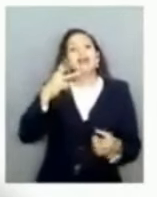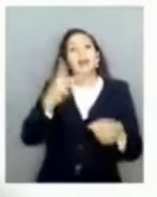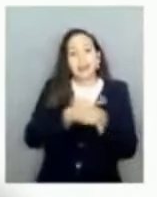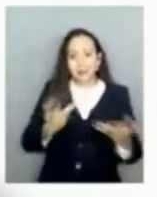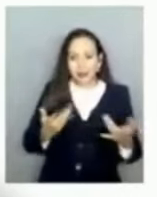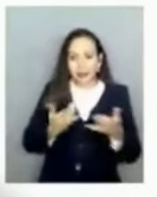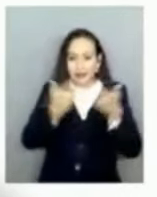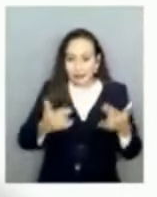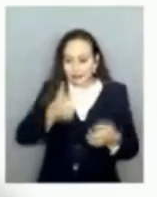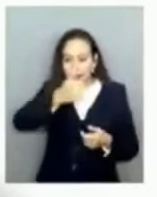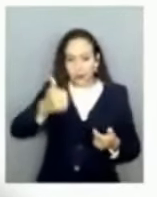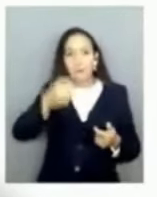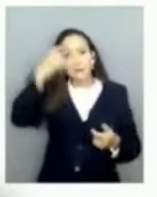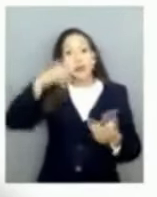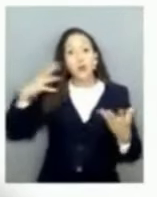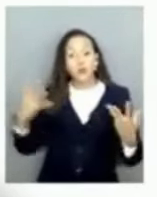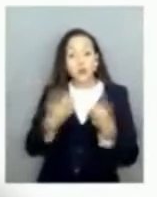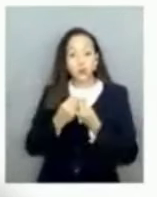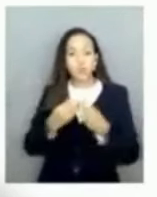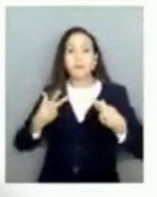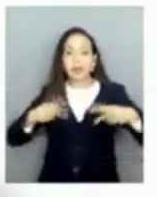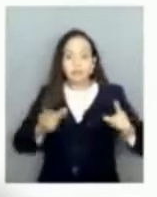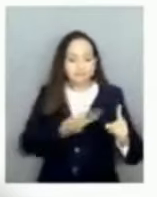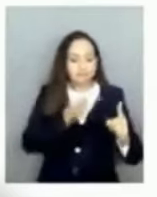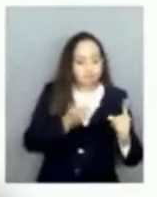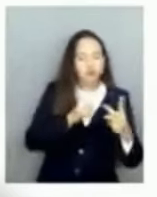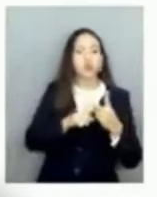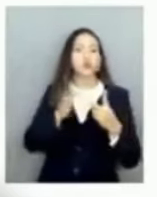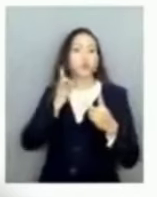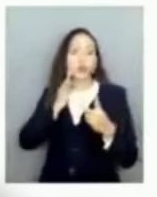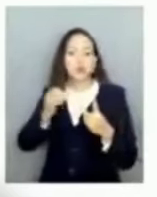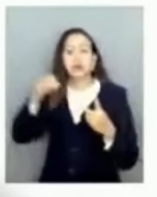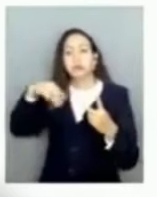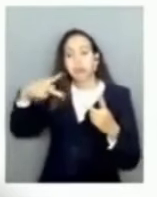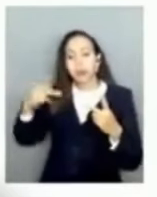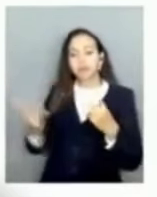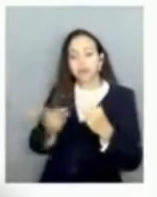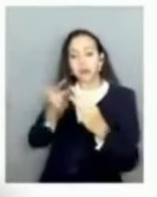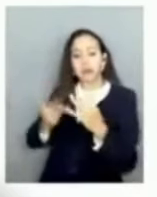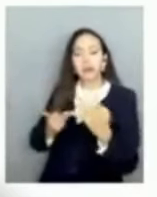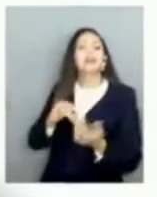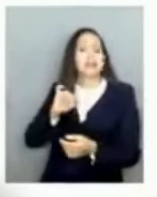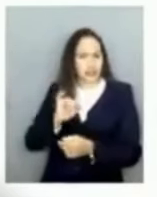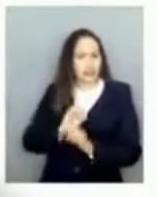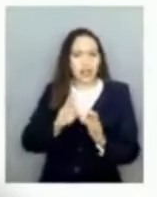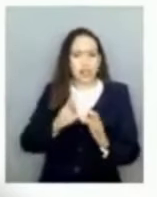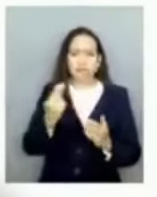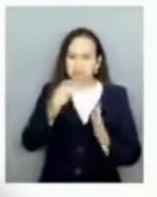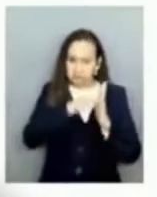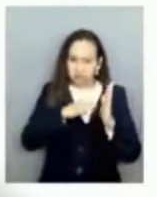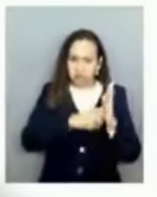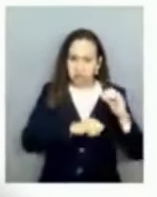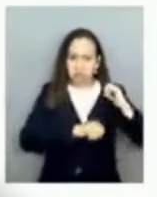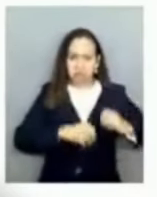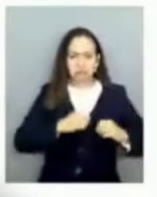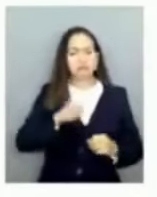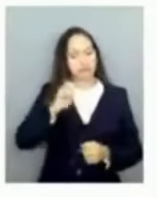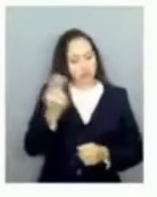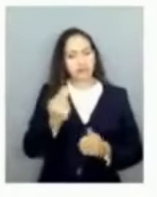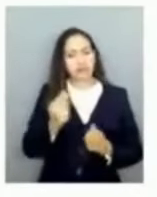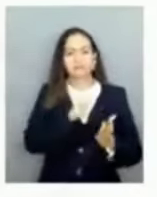este encuentro nacional Reconozco que se necesita una una reforma y la misma tiene que